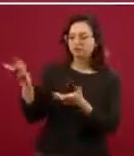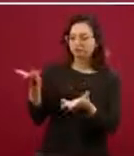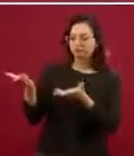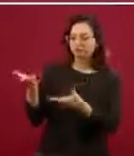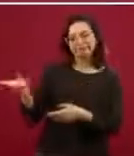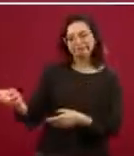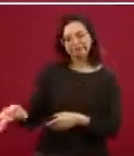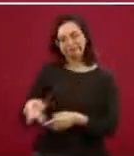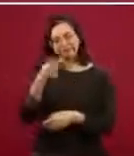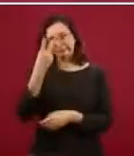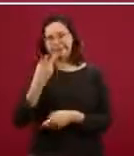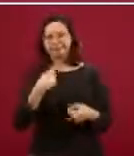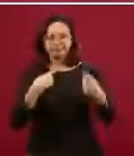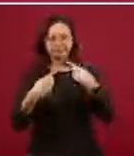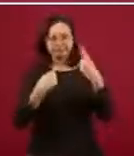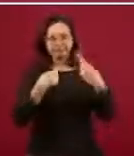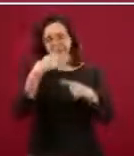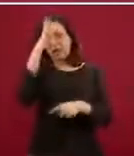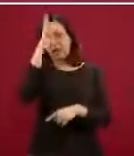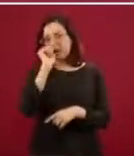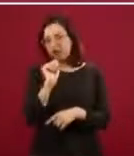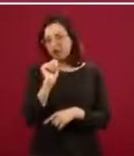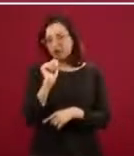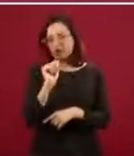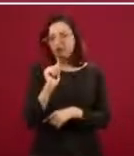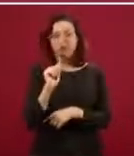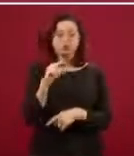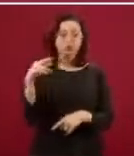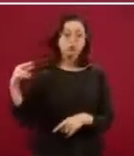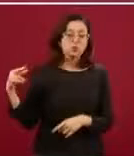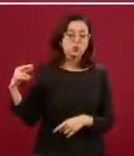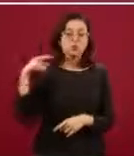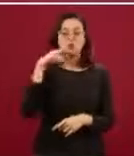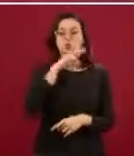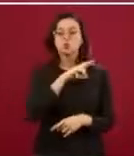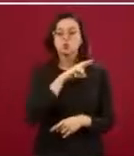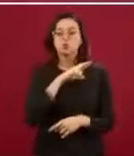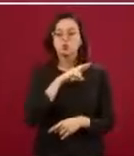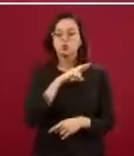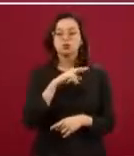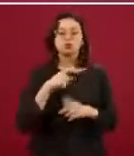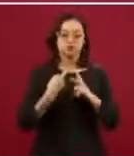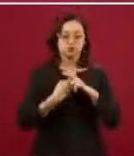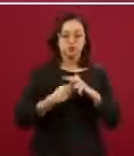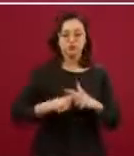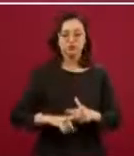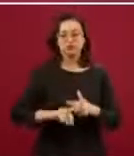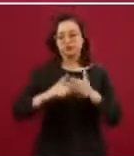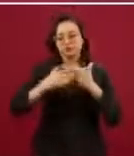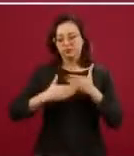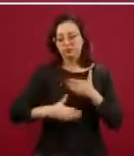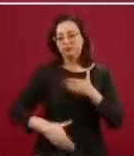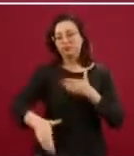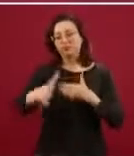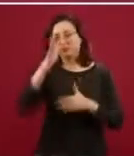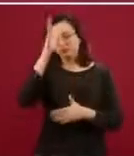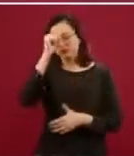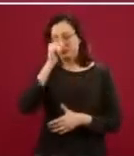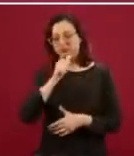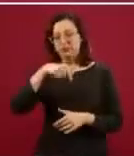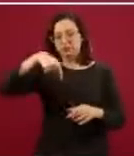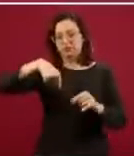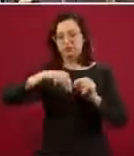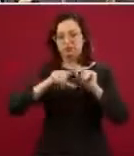a un acuerdo y lo más pronto posible que inicie el funcionamiento del nuevo tratado en el